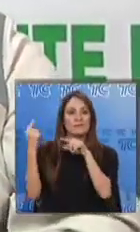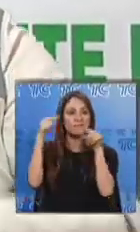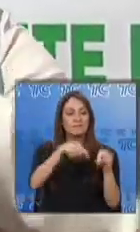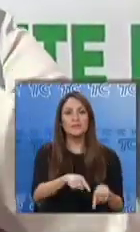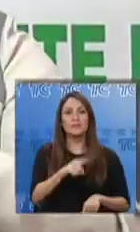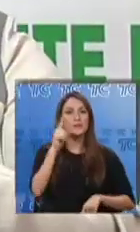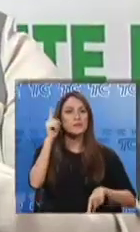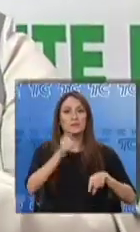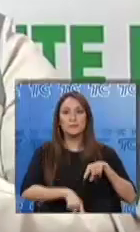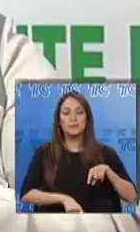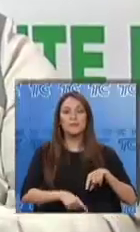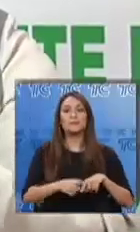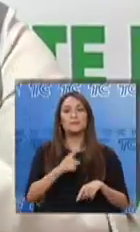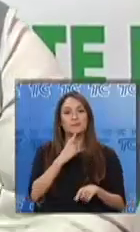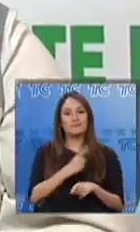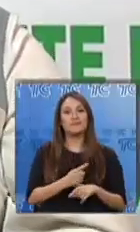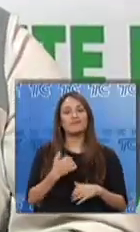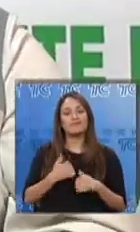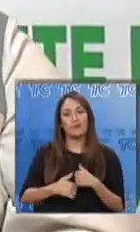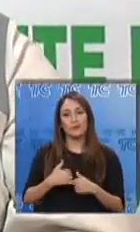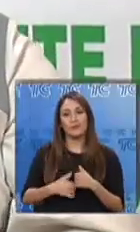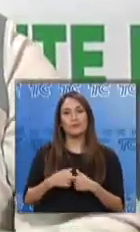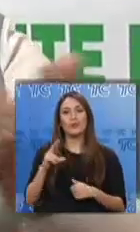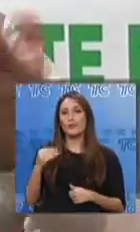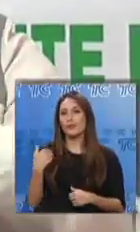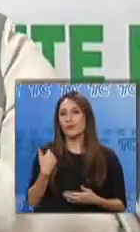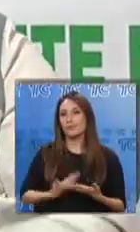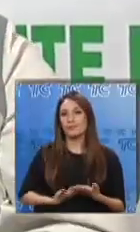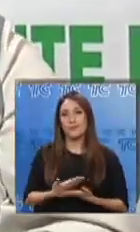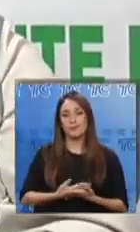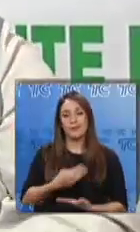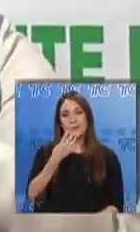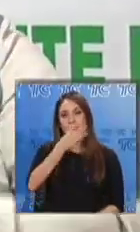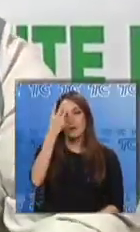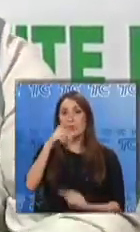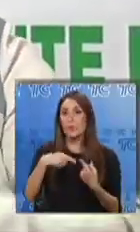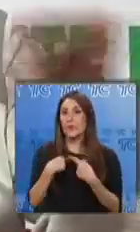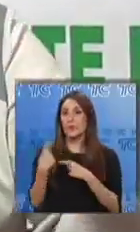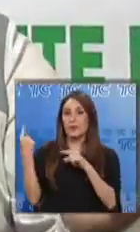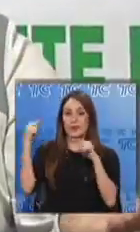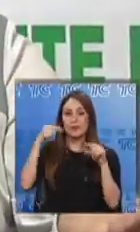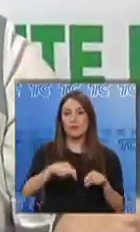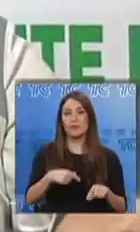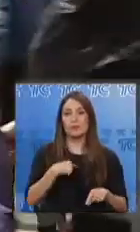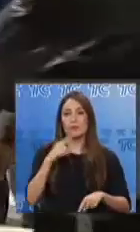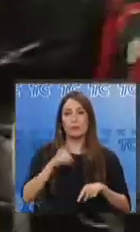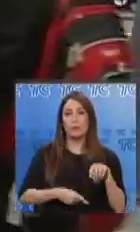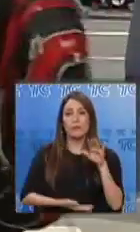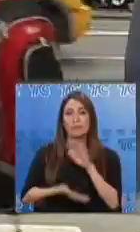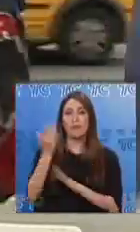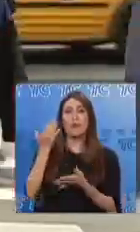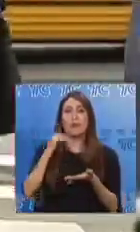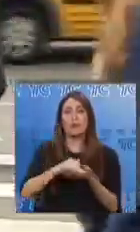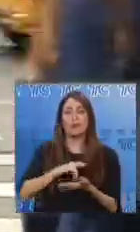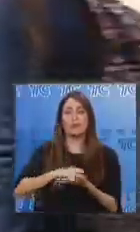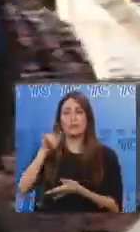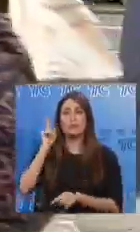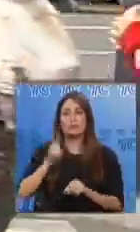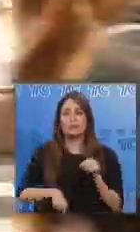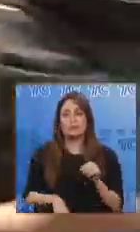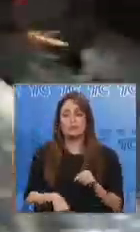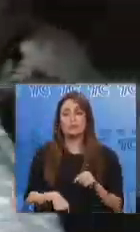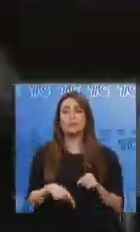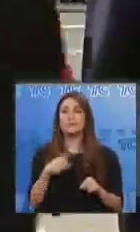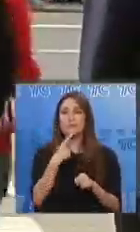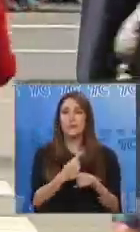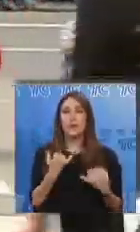¿sí? Por ese problema, porque no tiene los papeles legales, porque si usted viene al Ecuador ya no puede regresar. La decisión de solicitar la concesión